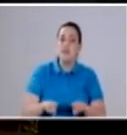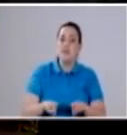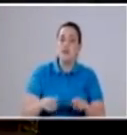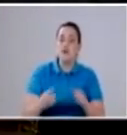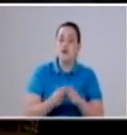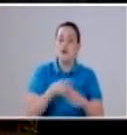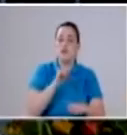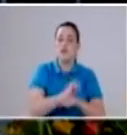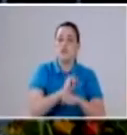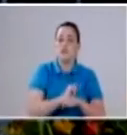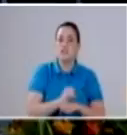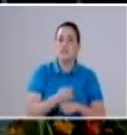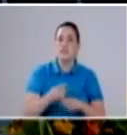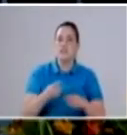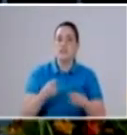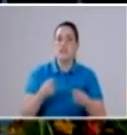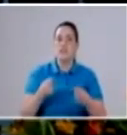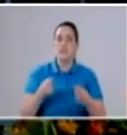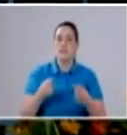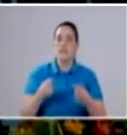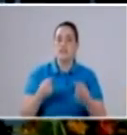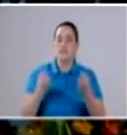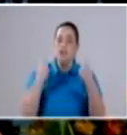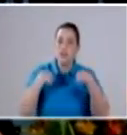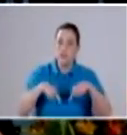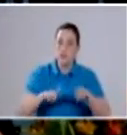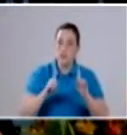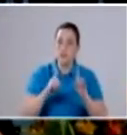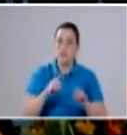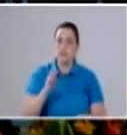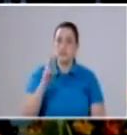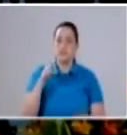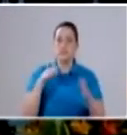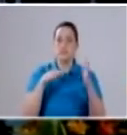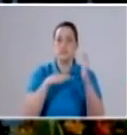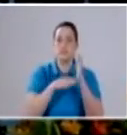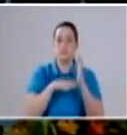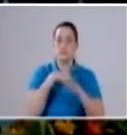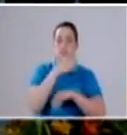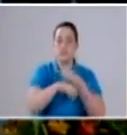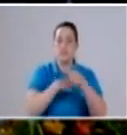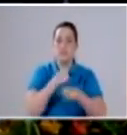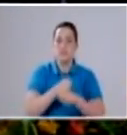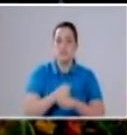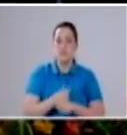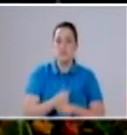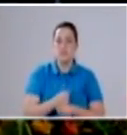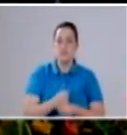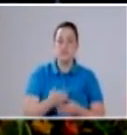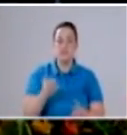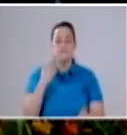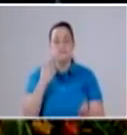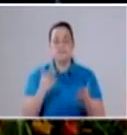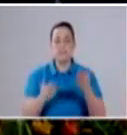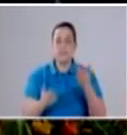años? ¿Qué ha pasado con la humanidad durante 2000 años? ¿Será que el